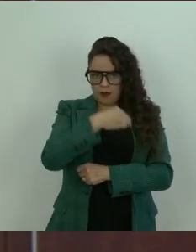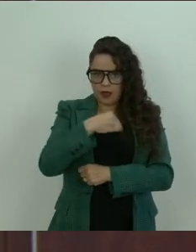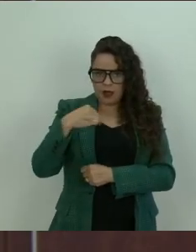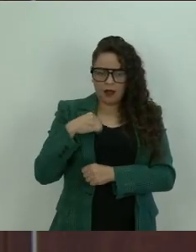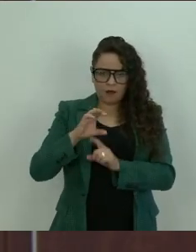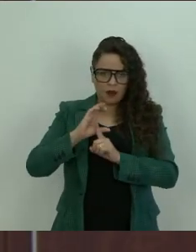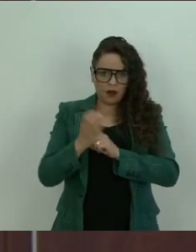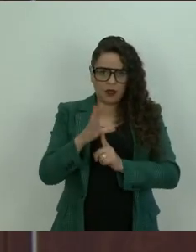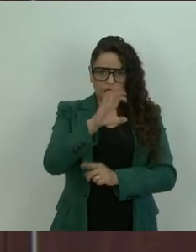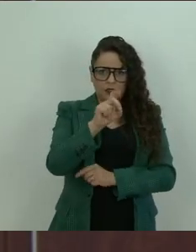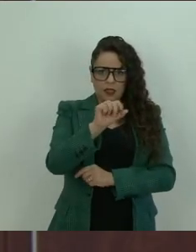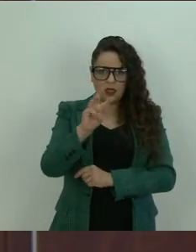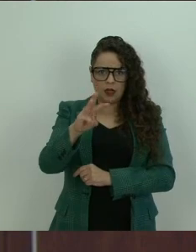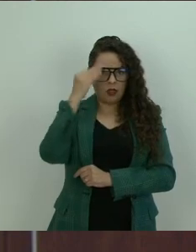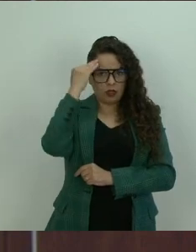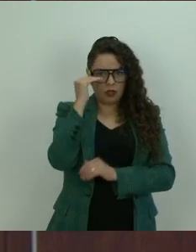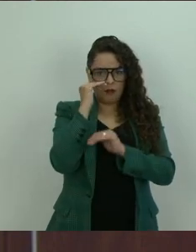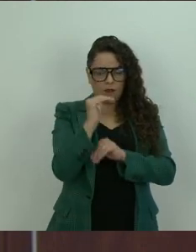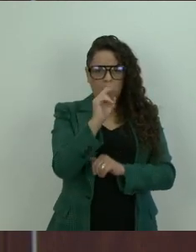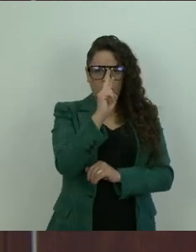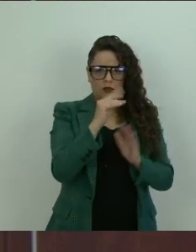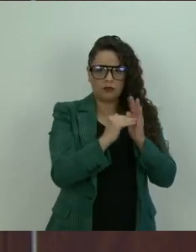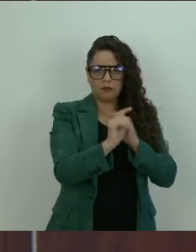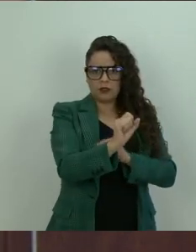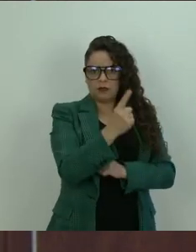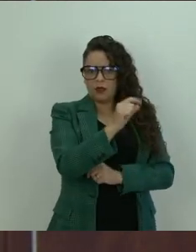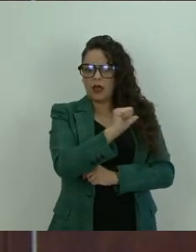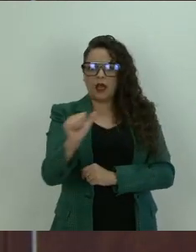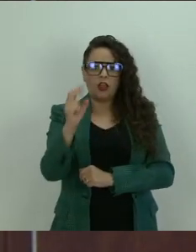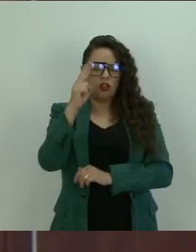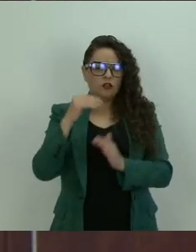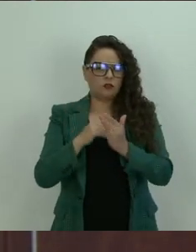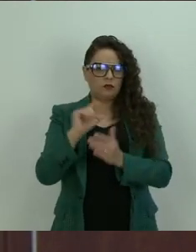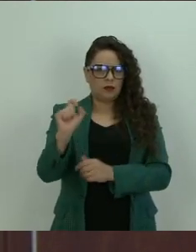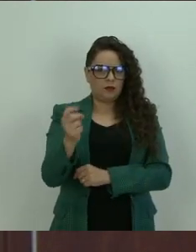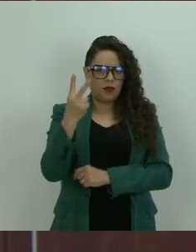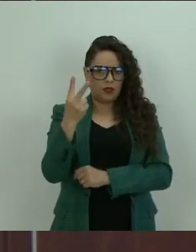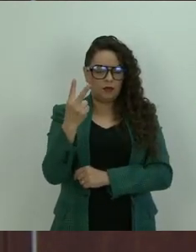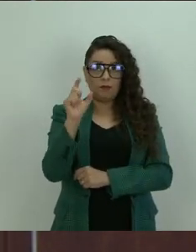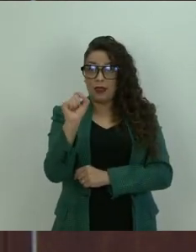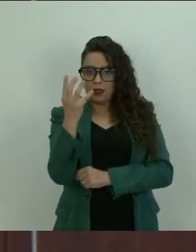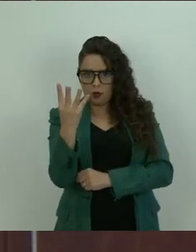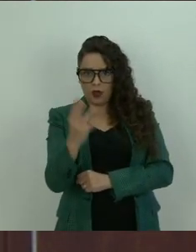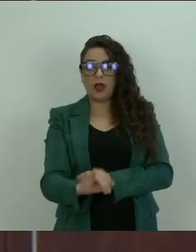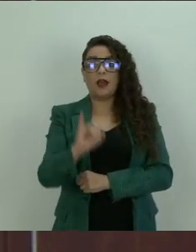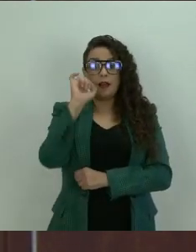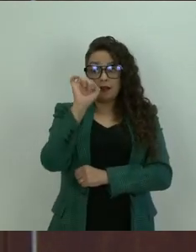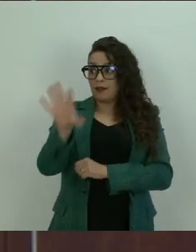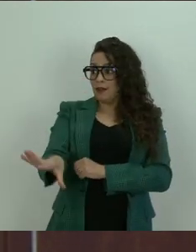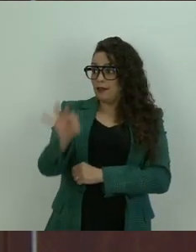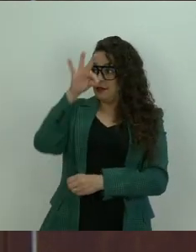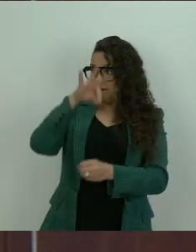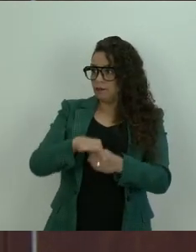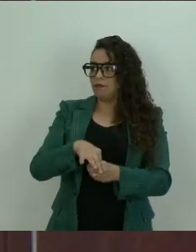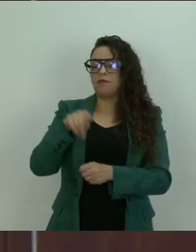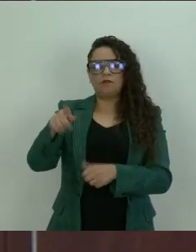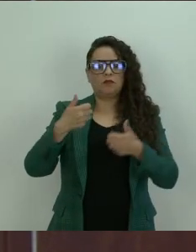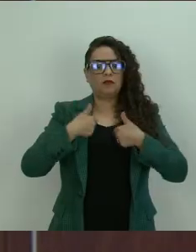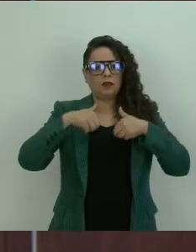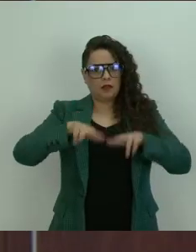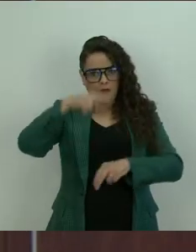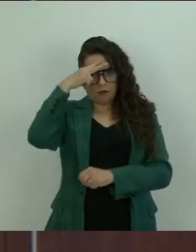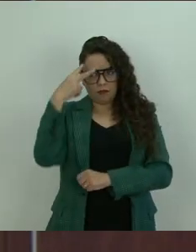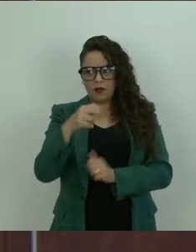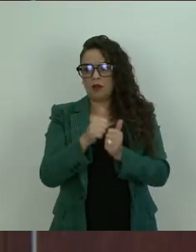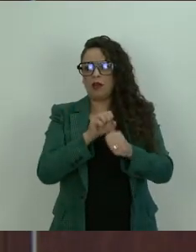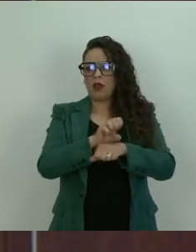periodo 2021-2024 y, tras haber sido electa, fungió como relatora para Ecuador, Bolivia, Perú, Costa